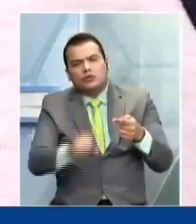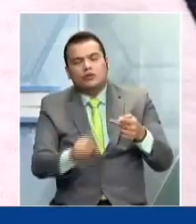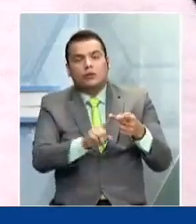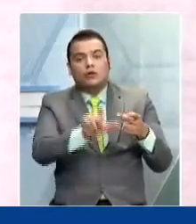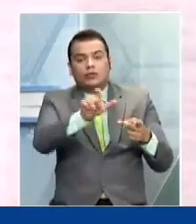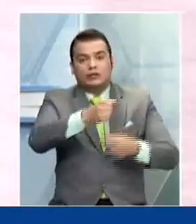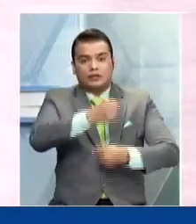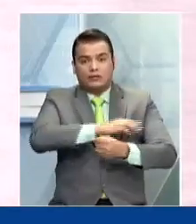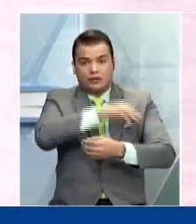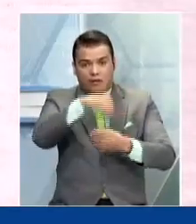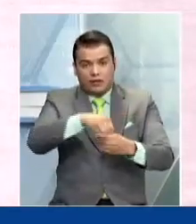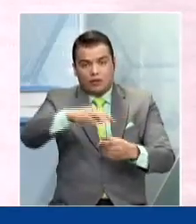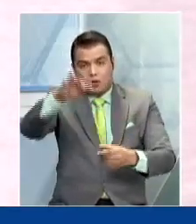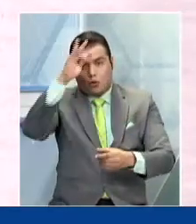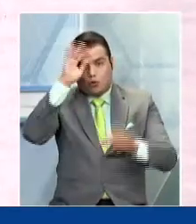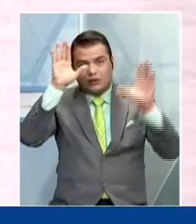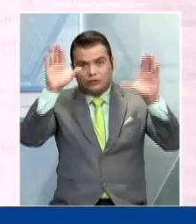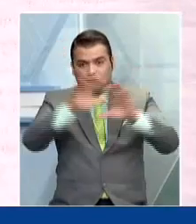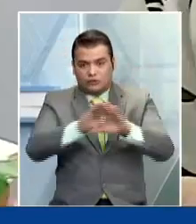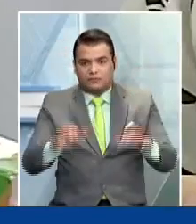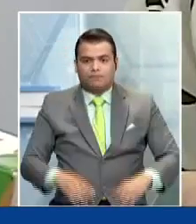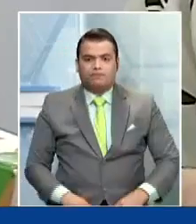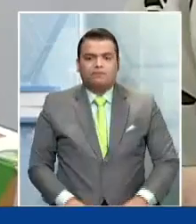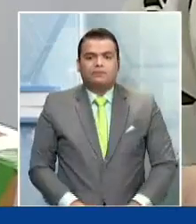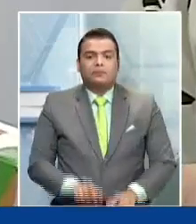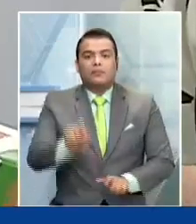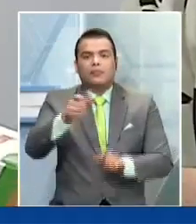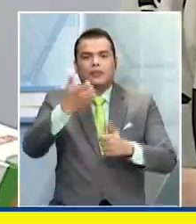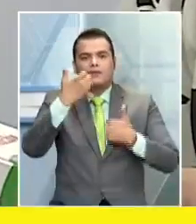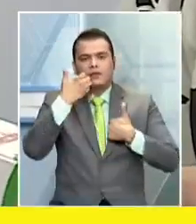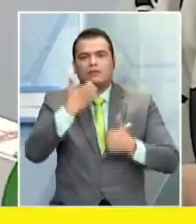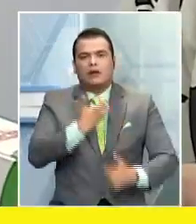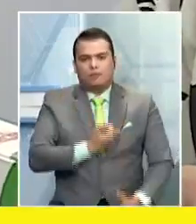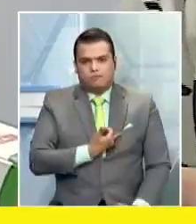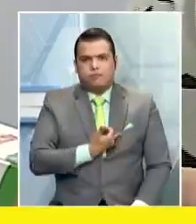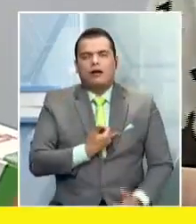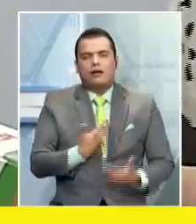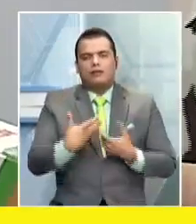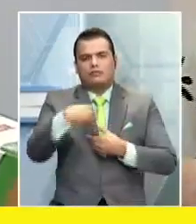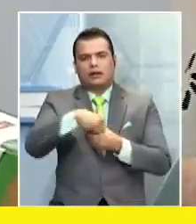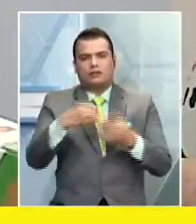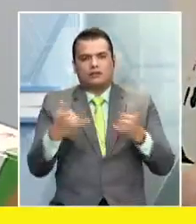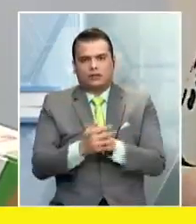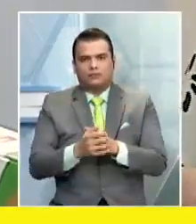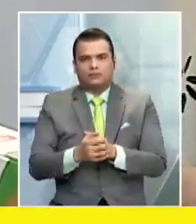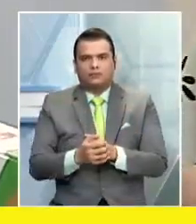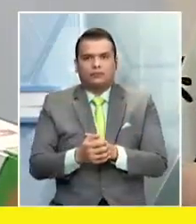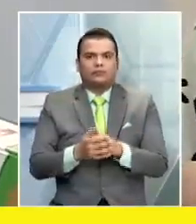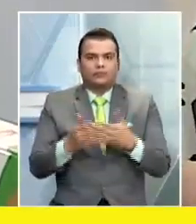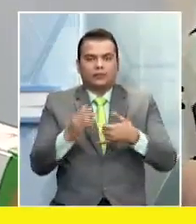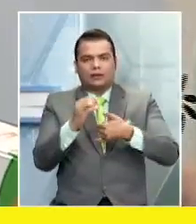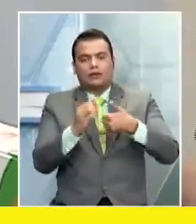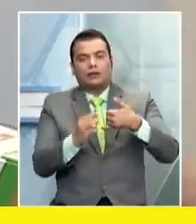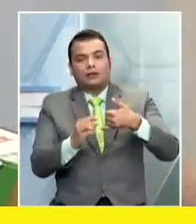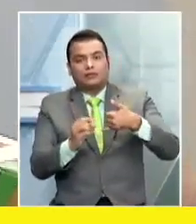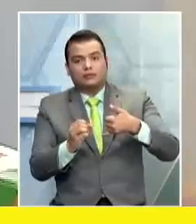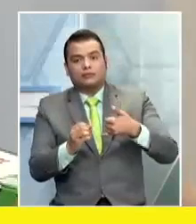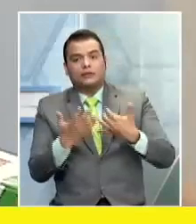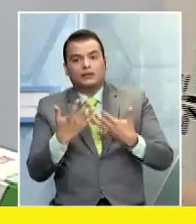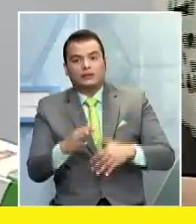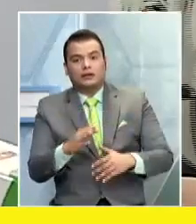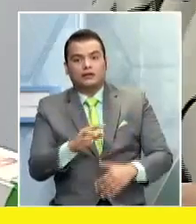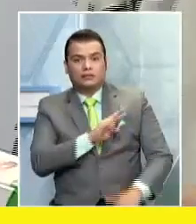primera fase. Vamos a trabajar sobre las 5 regiones en salud del departamento con sus microregiones en un